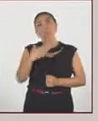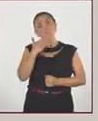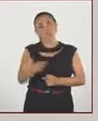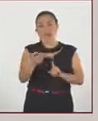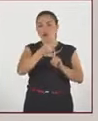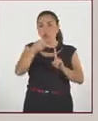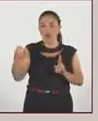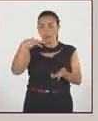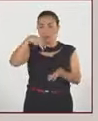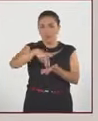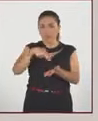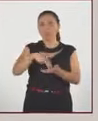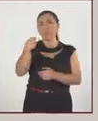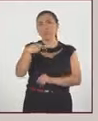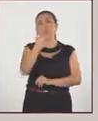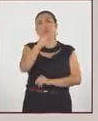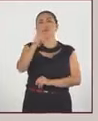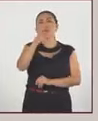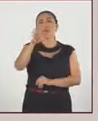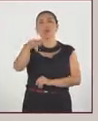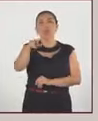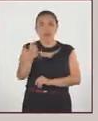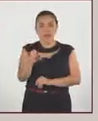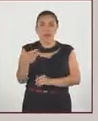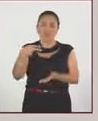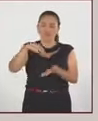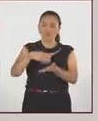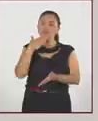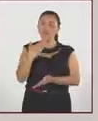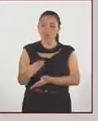yo les diría higiene postural en cualquier sitio, ¿no?